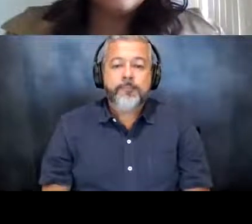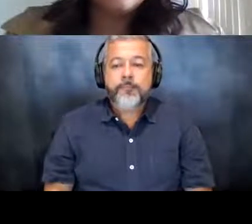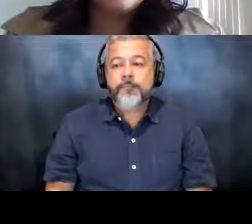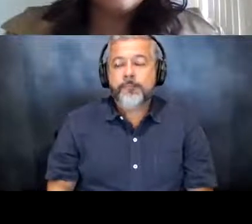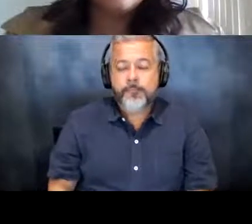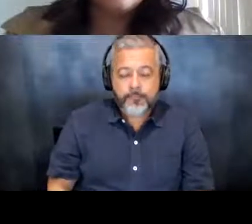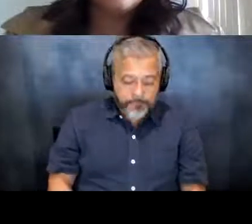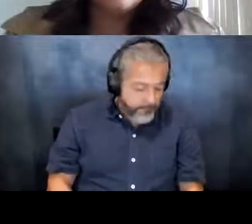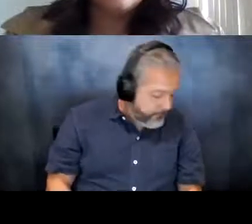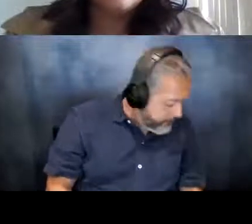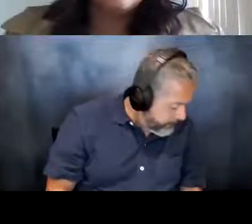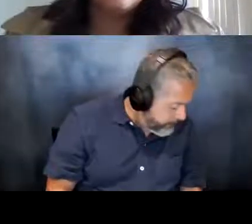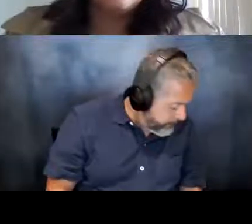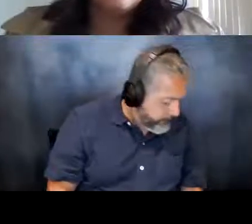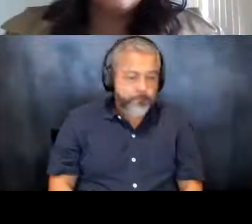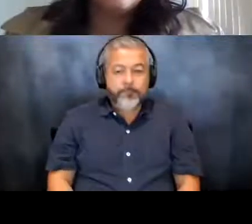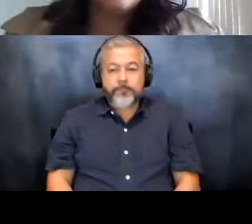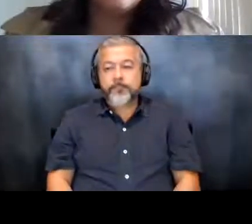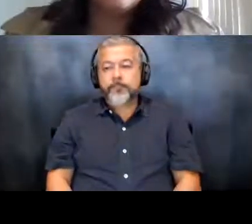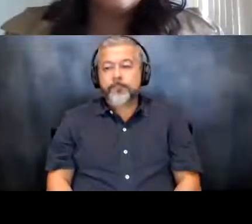la reunión. Thank you.